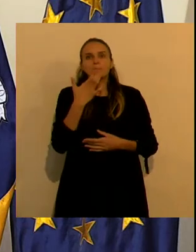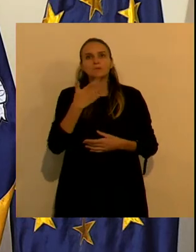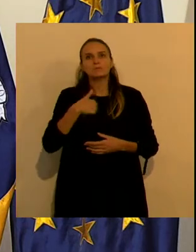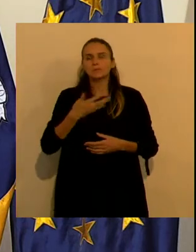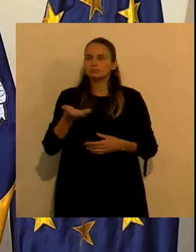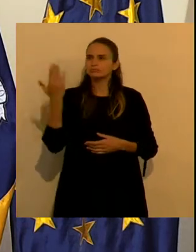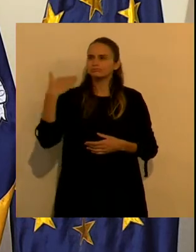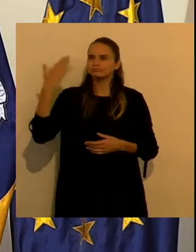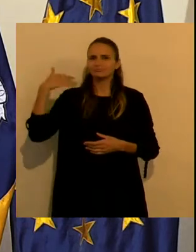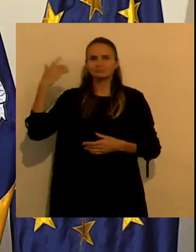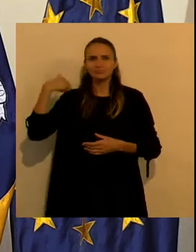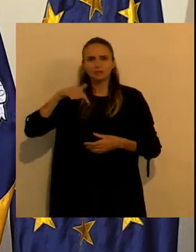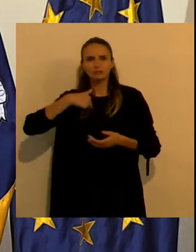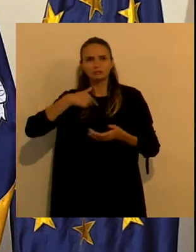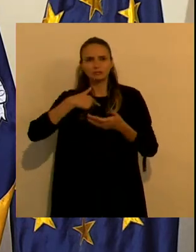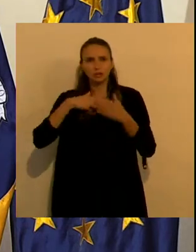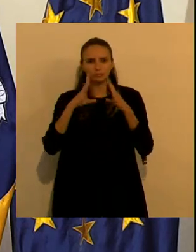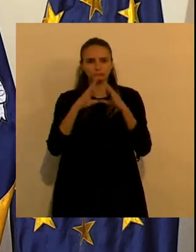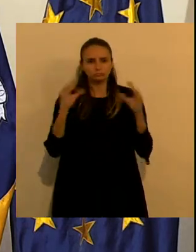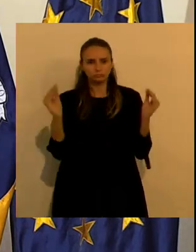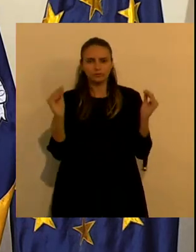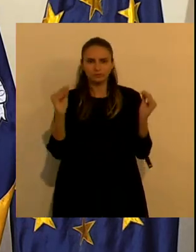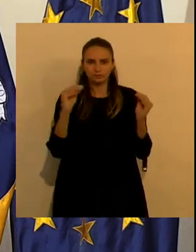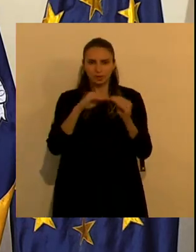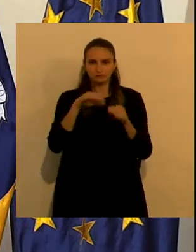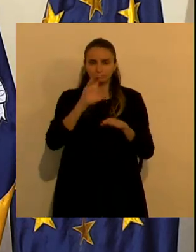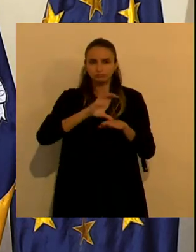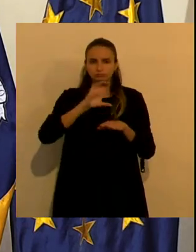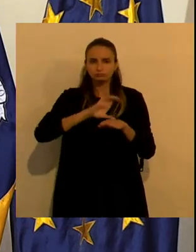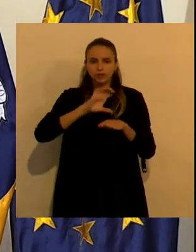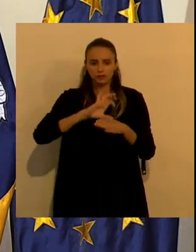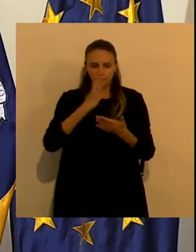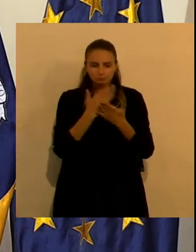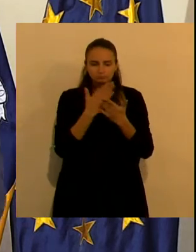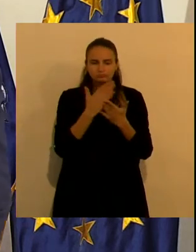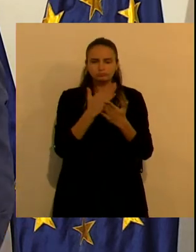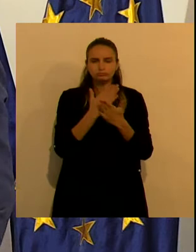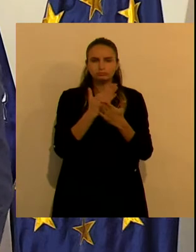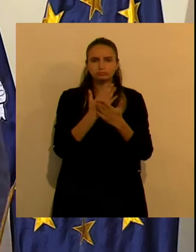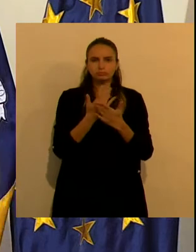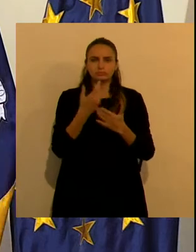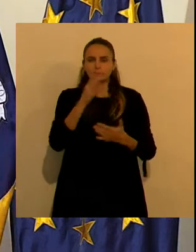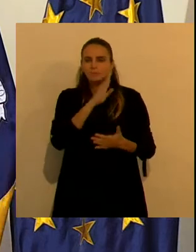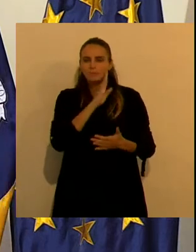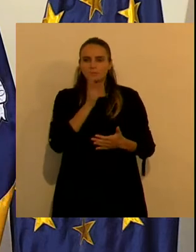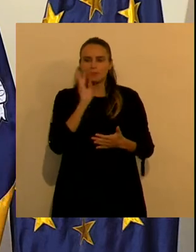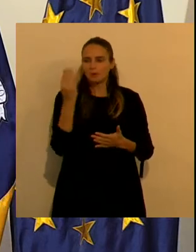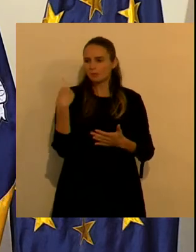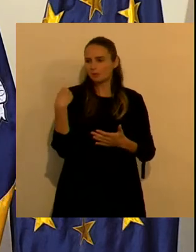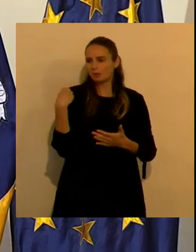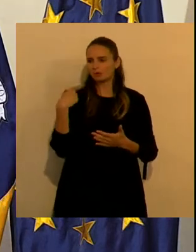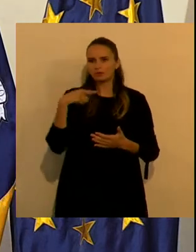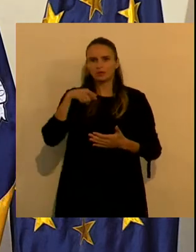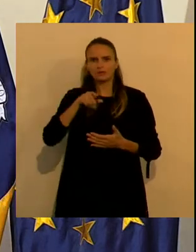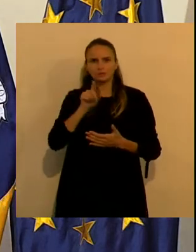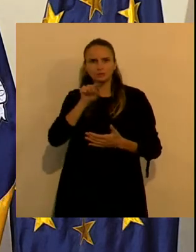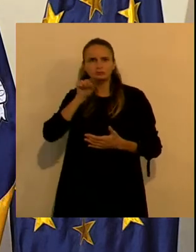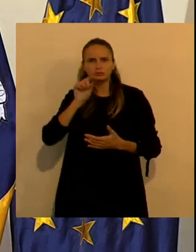estudiaba la carrera de física hace ya bastantes años, y mi madre me preguntaba aquello de, hijo mío, ¿tú vas a ganar la vida con